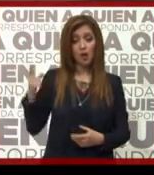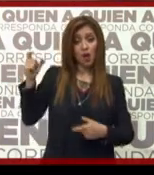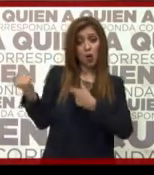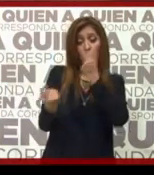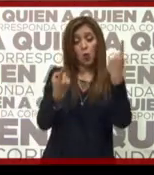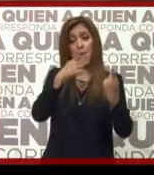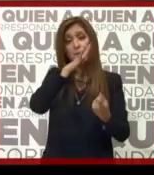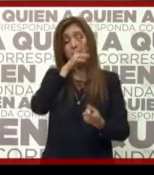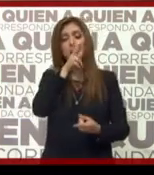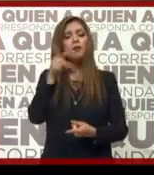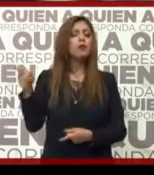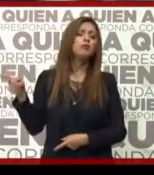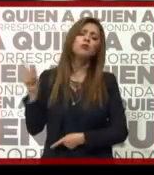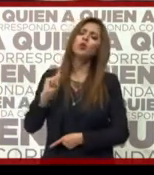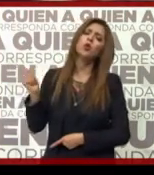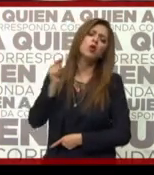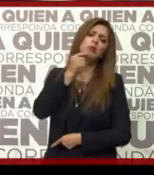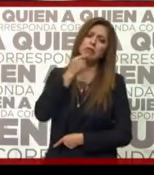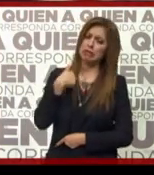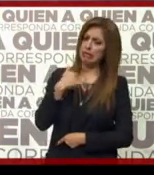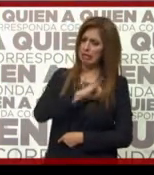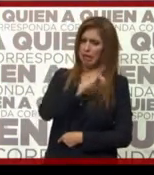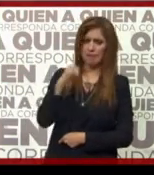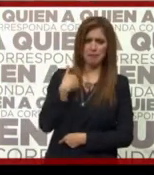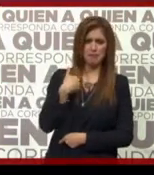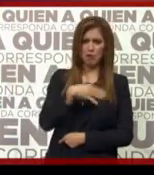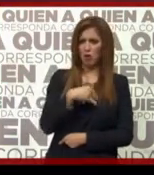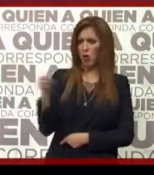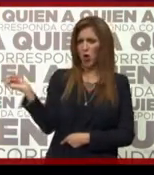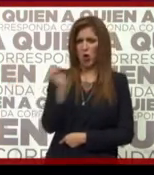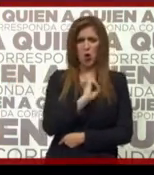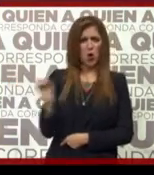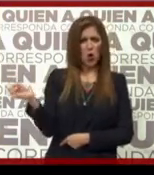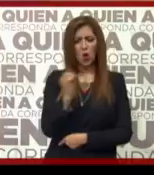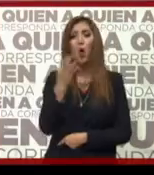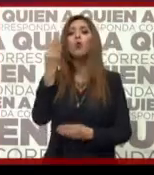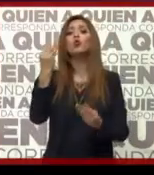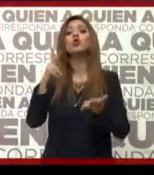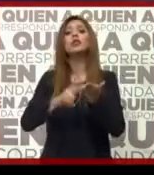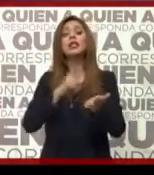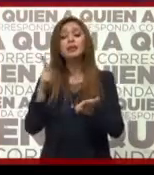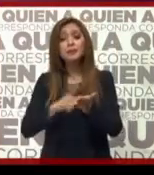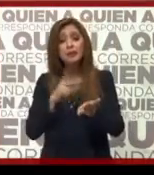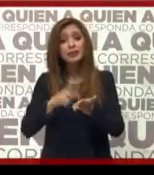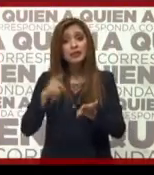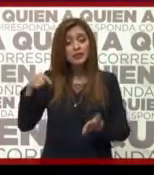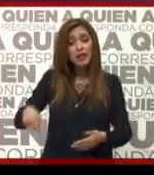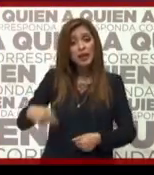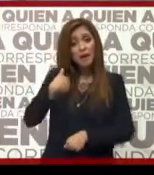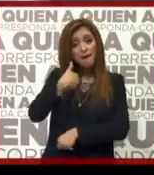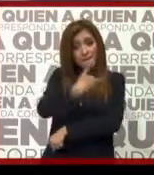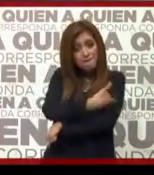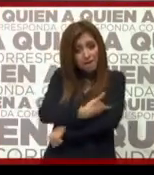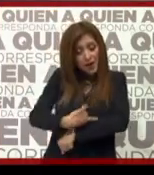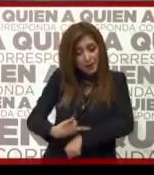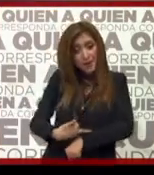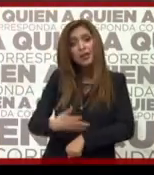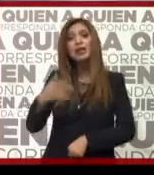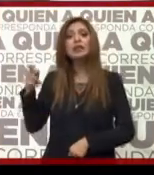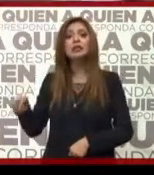papás no mi niño es incapaz de hacer este tipo de cosas muchas veces los padres de familia y si el